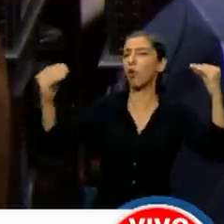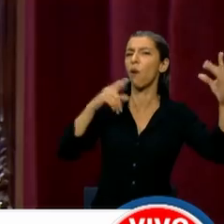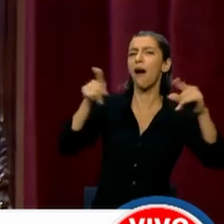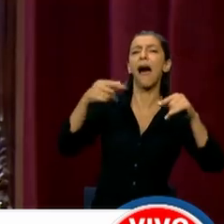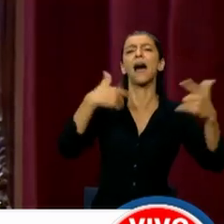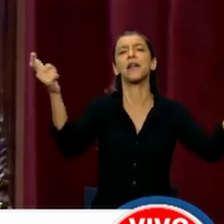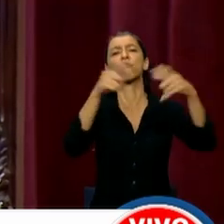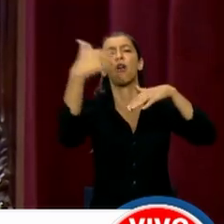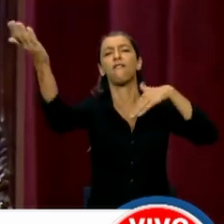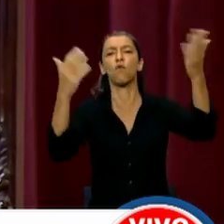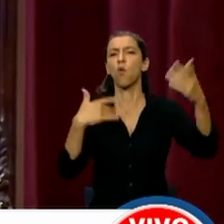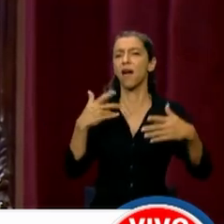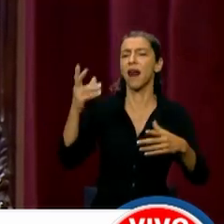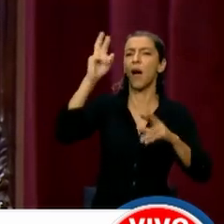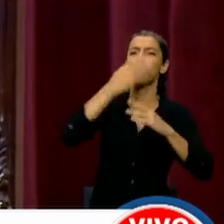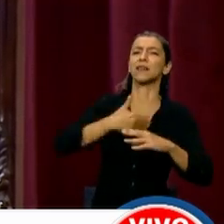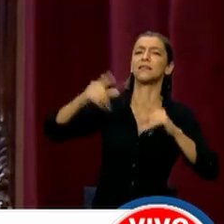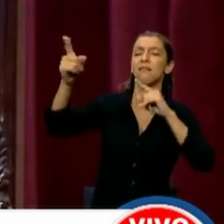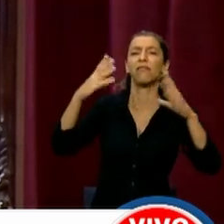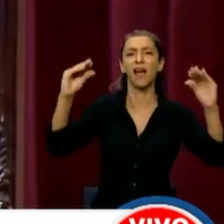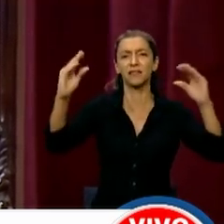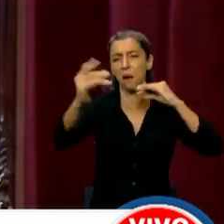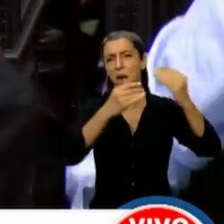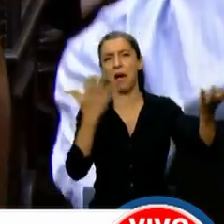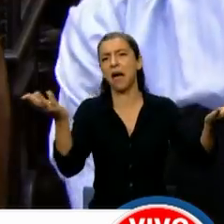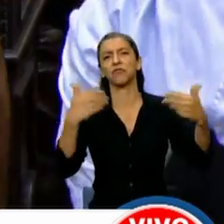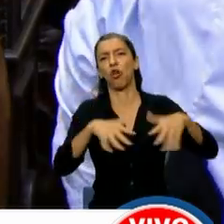reunión afuera presidente contiene un hermano